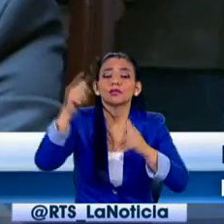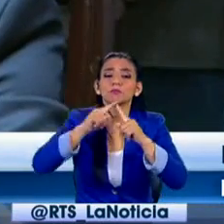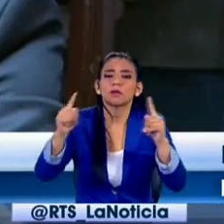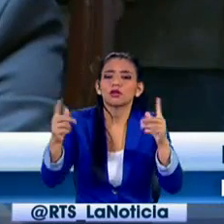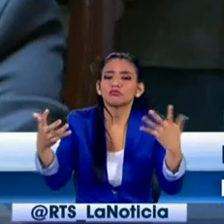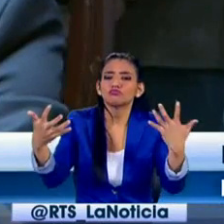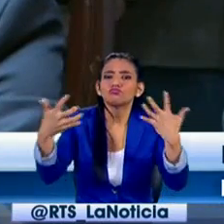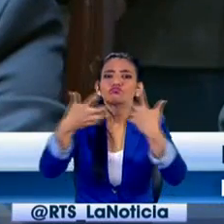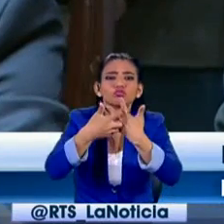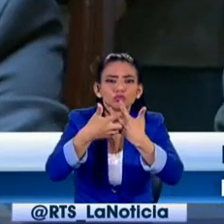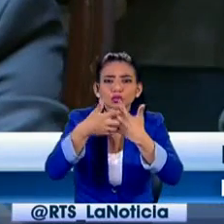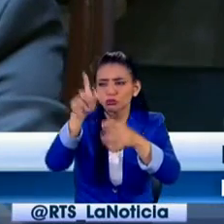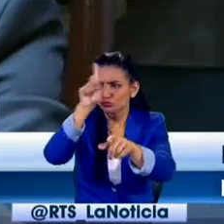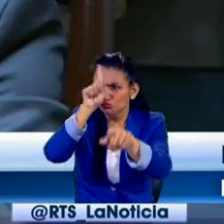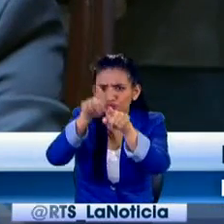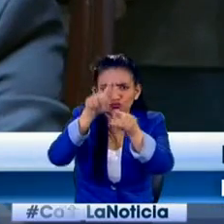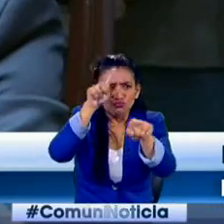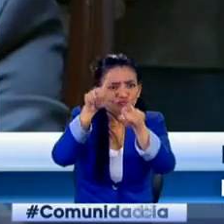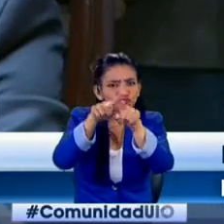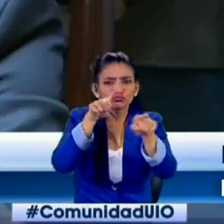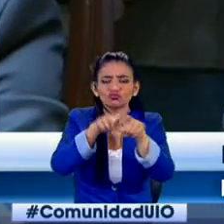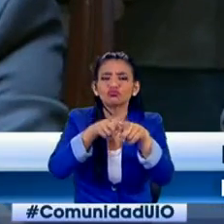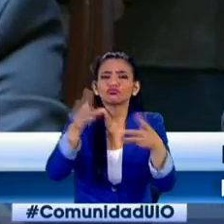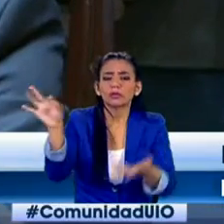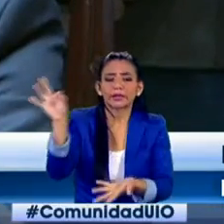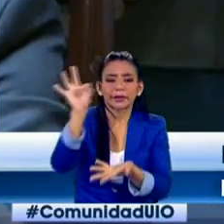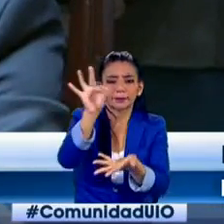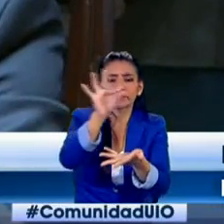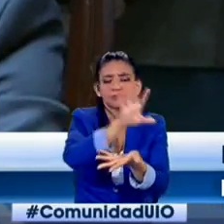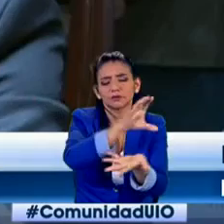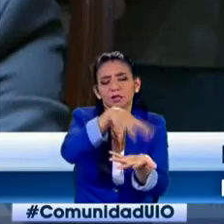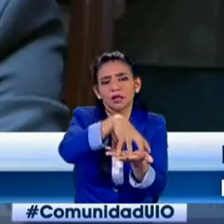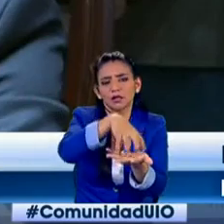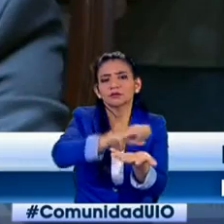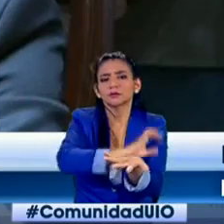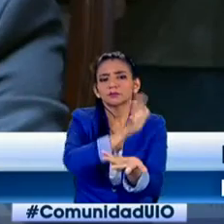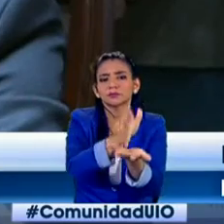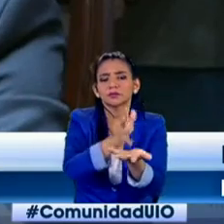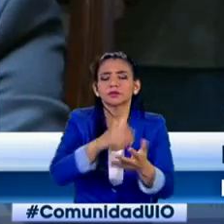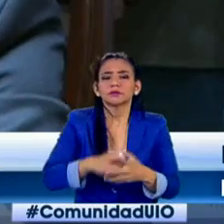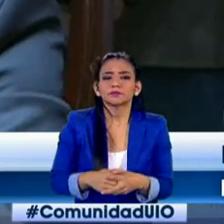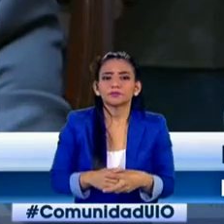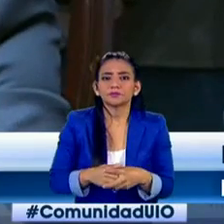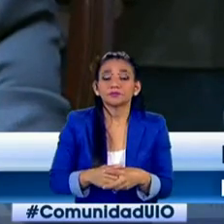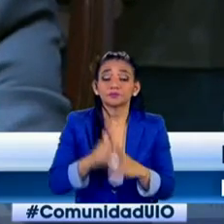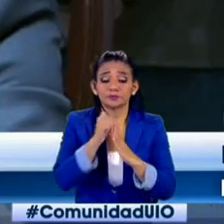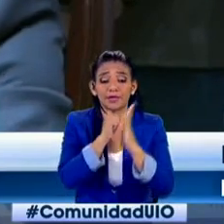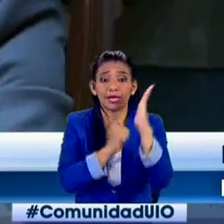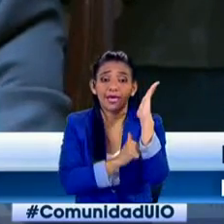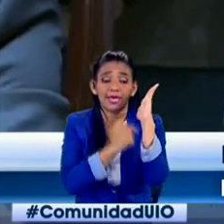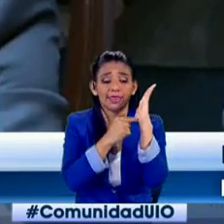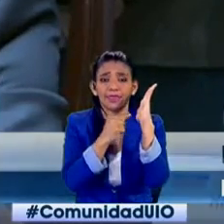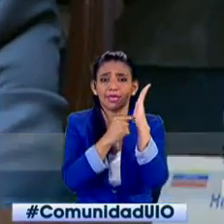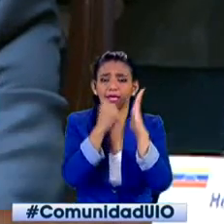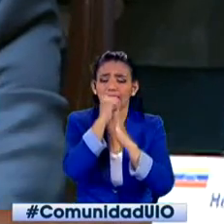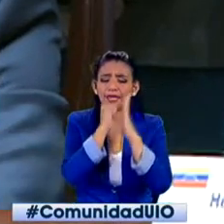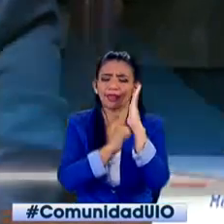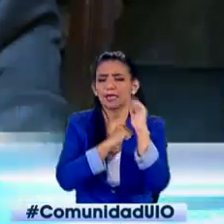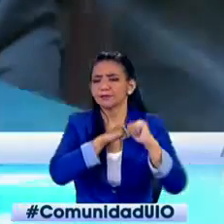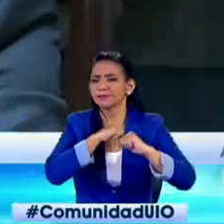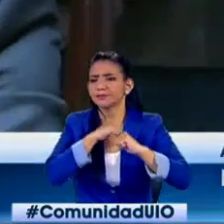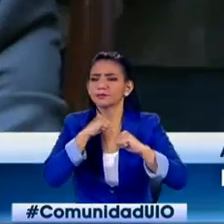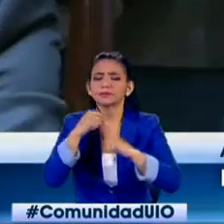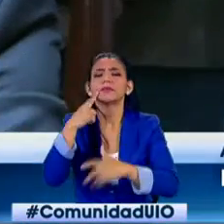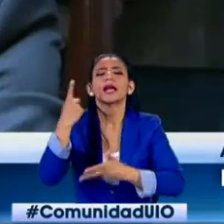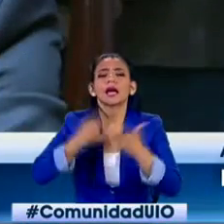y común de nuestras fuerzas representadas en los parlamentos nacionales. Dicha agenda pasa necesariamente por impulsar acciones